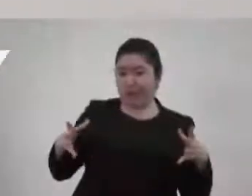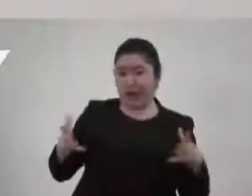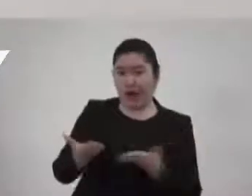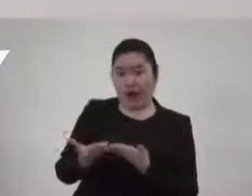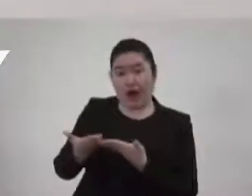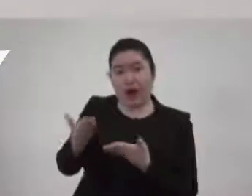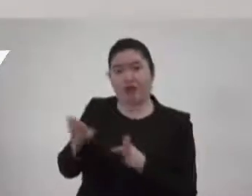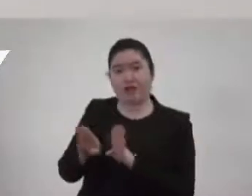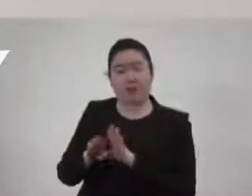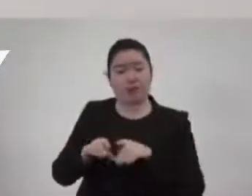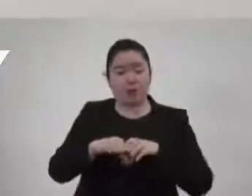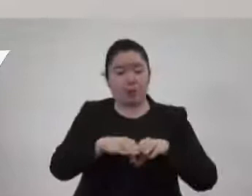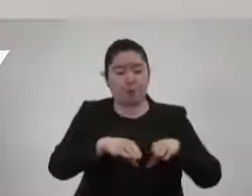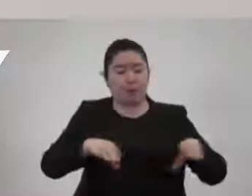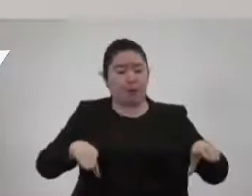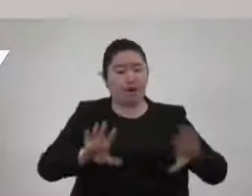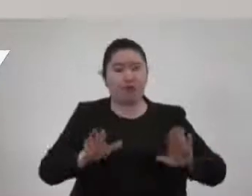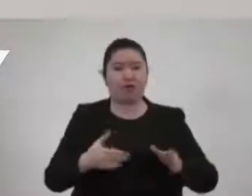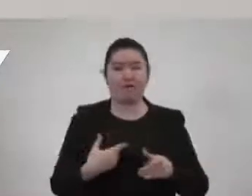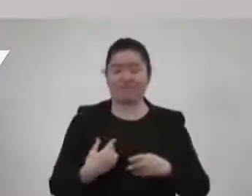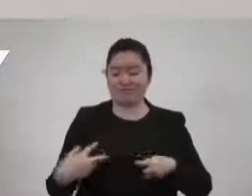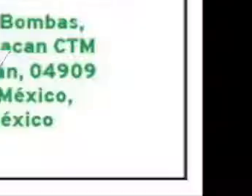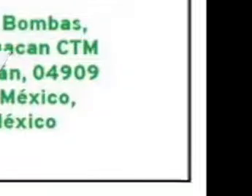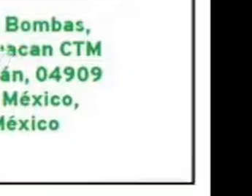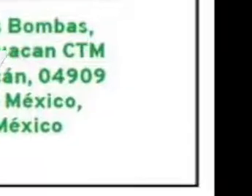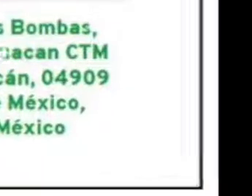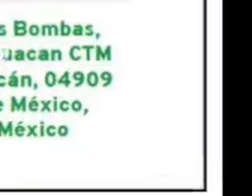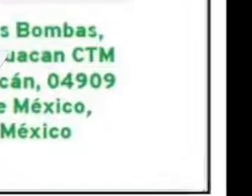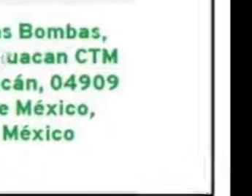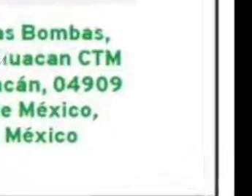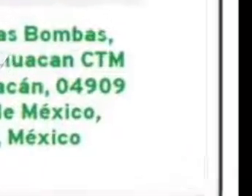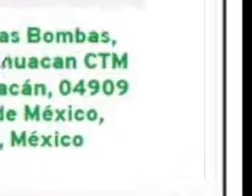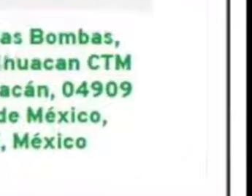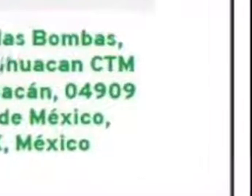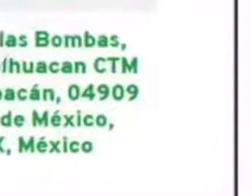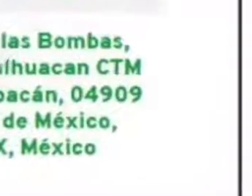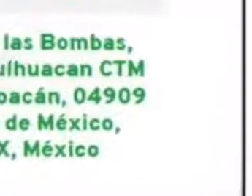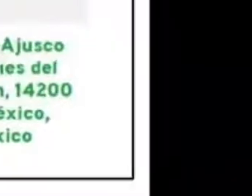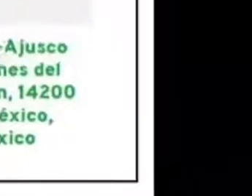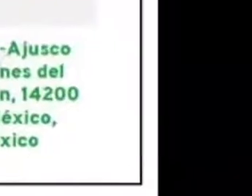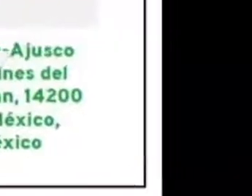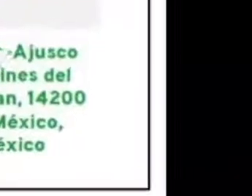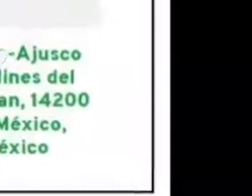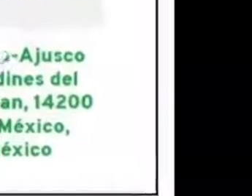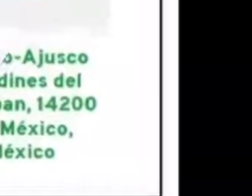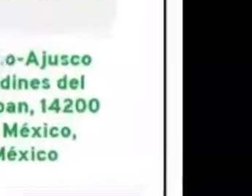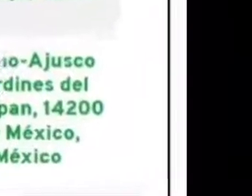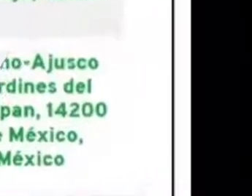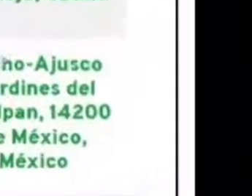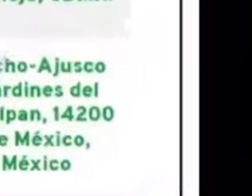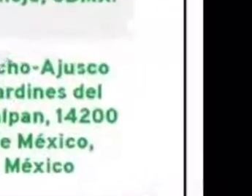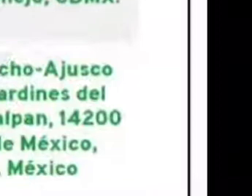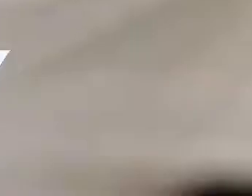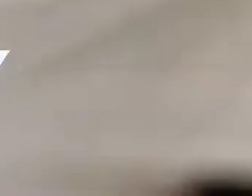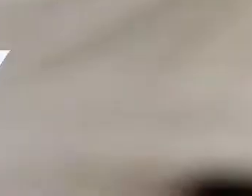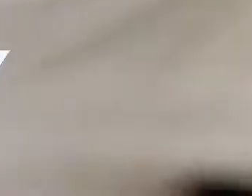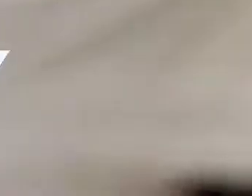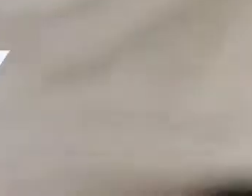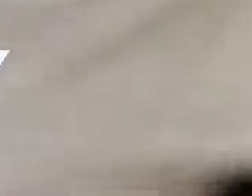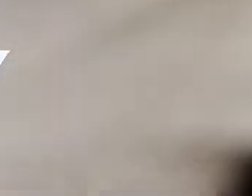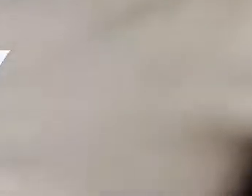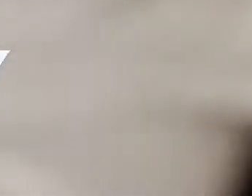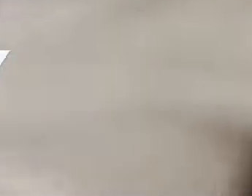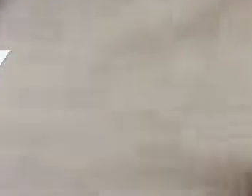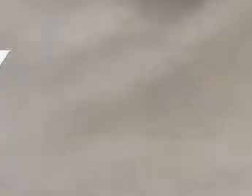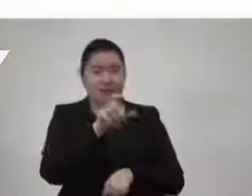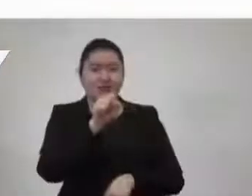La quinta fase de vacunación contra el COVID-19 iniciará el próximo miércoles 24 de marzo y se extenderá por 6 días en Coyoacán y Tlalpan, donde se